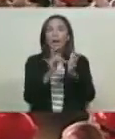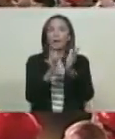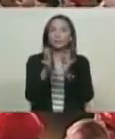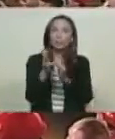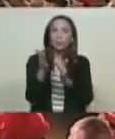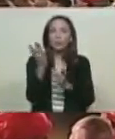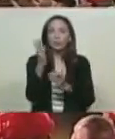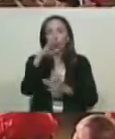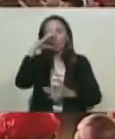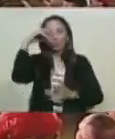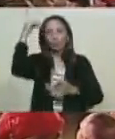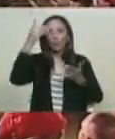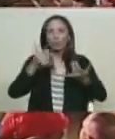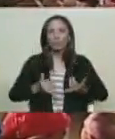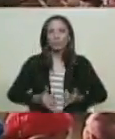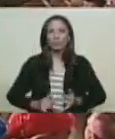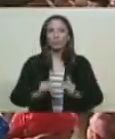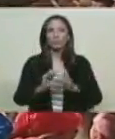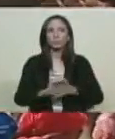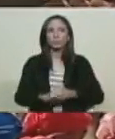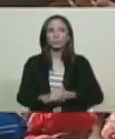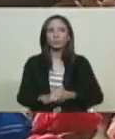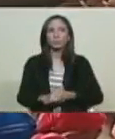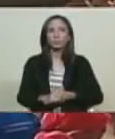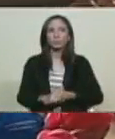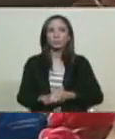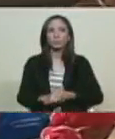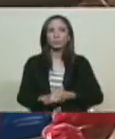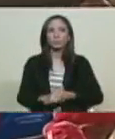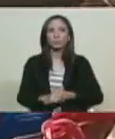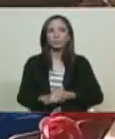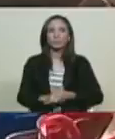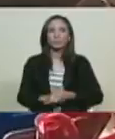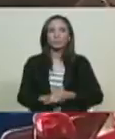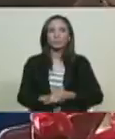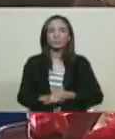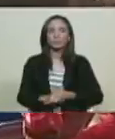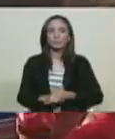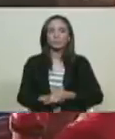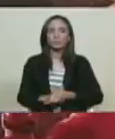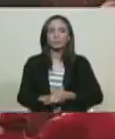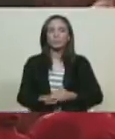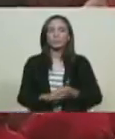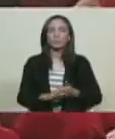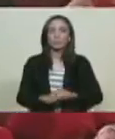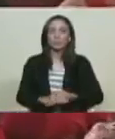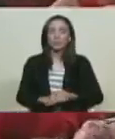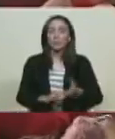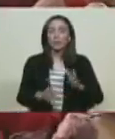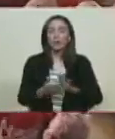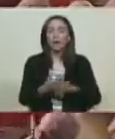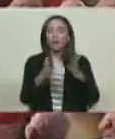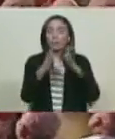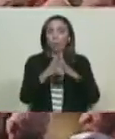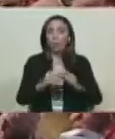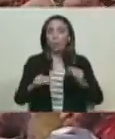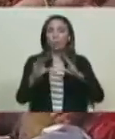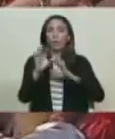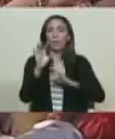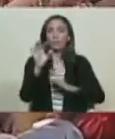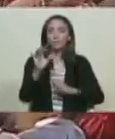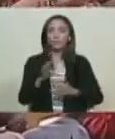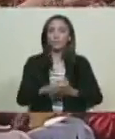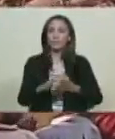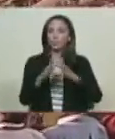Redentor, el Cristo de los humildes, pido que bañe con su sangre benefactora a toda la patria venezolana.